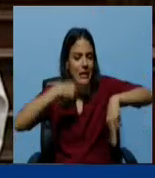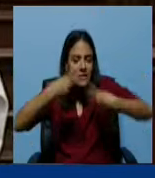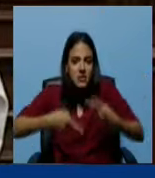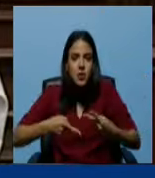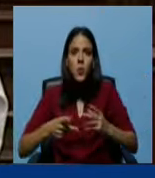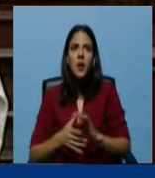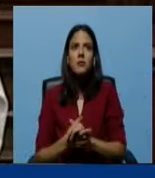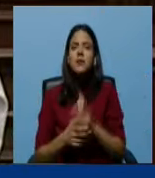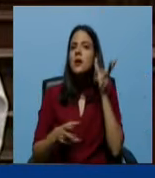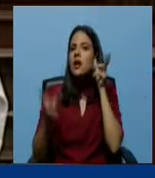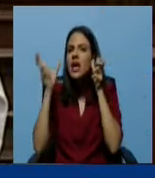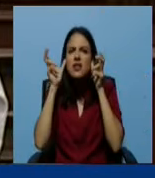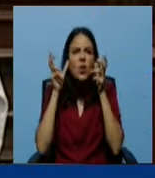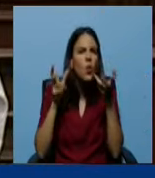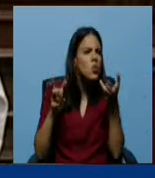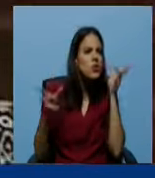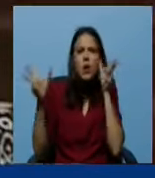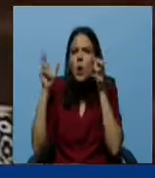¿Qué suena?